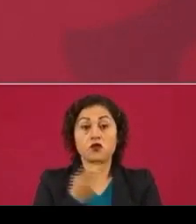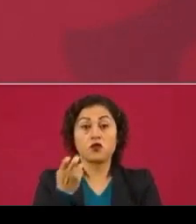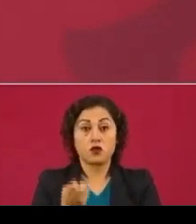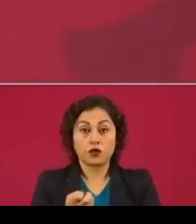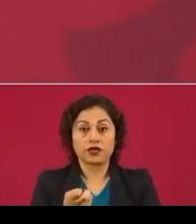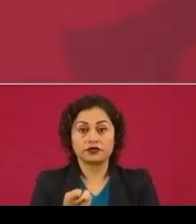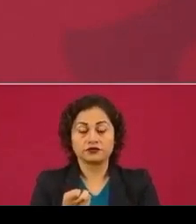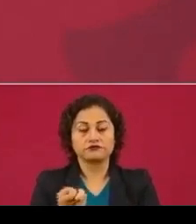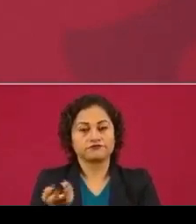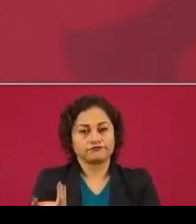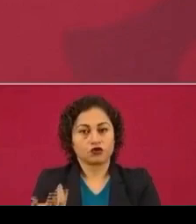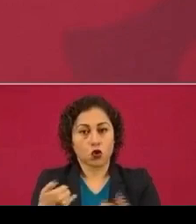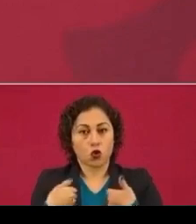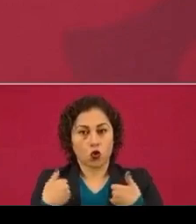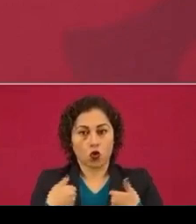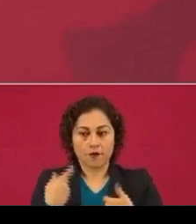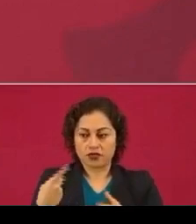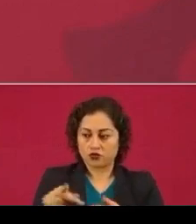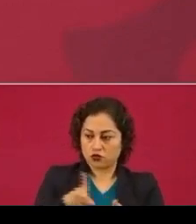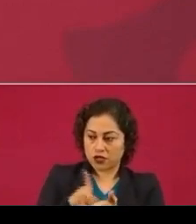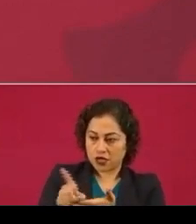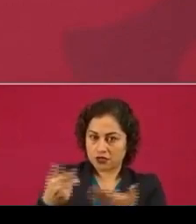los derechos humanos de este joven,